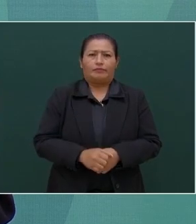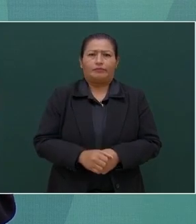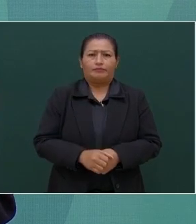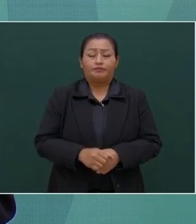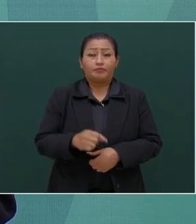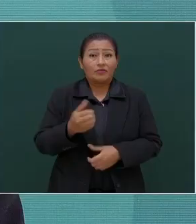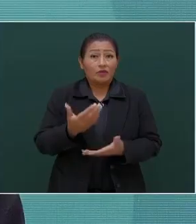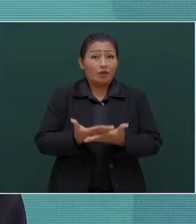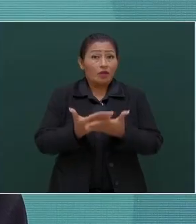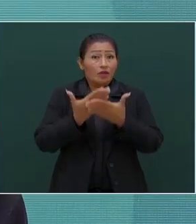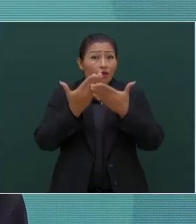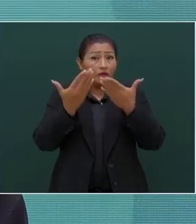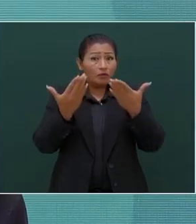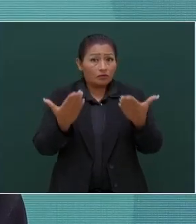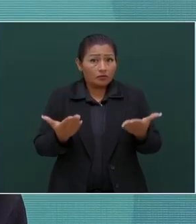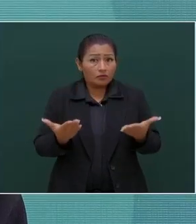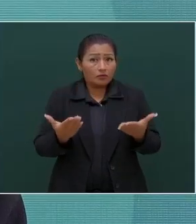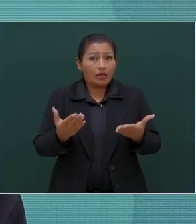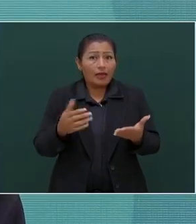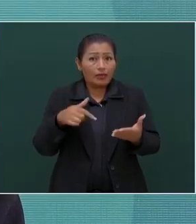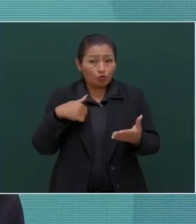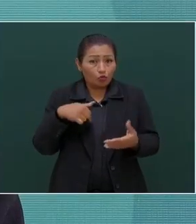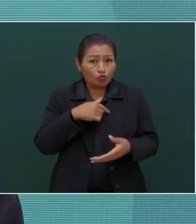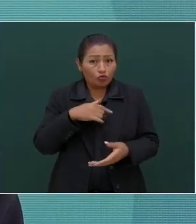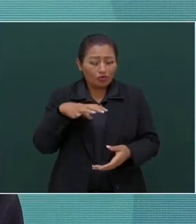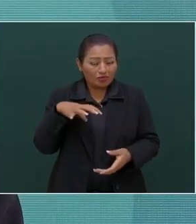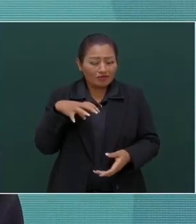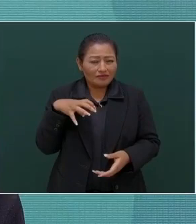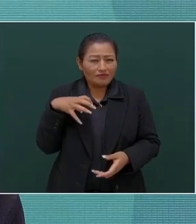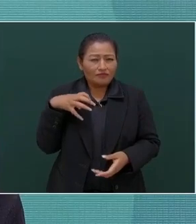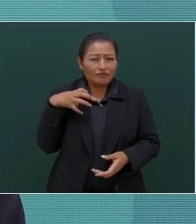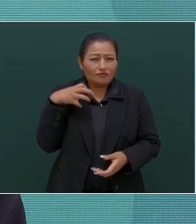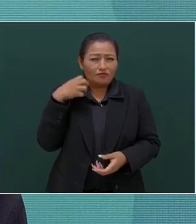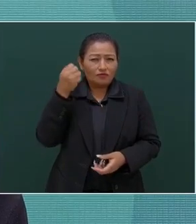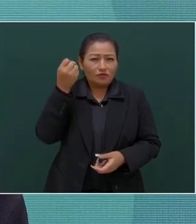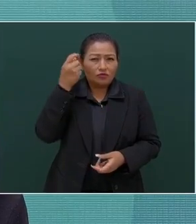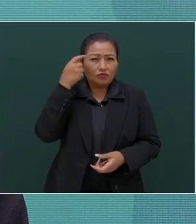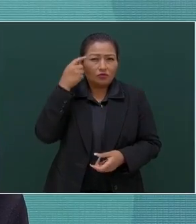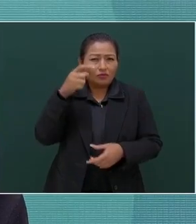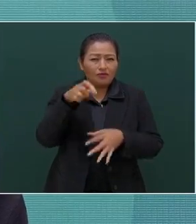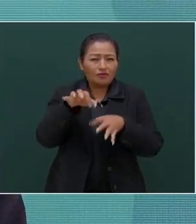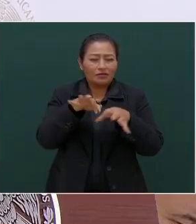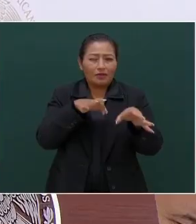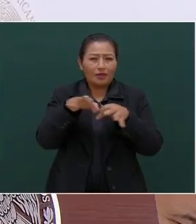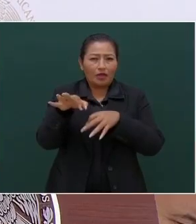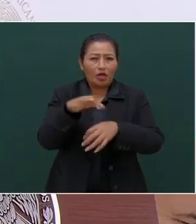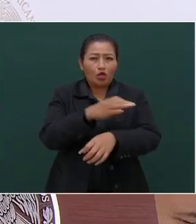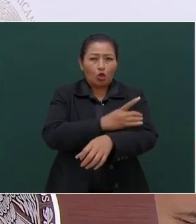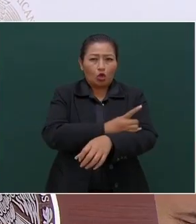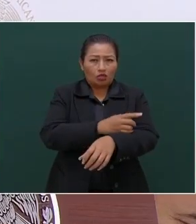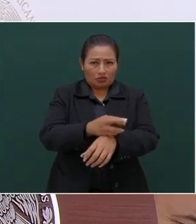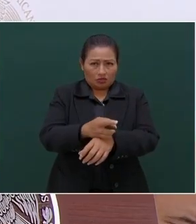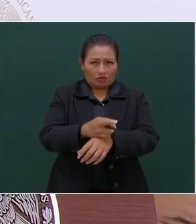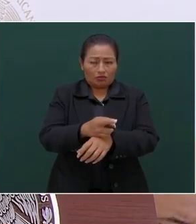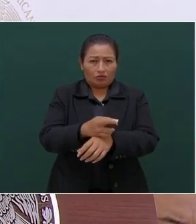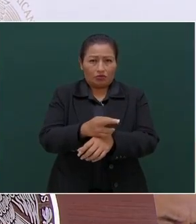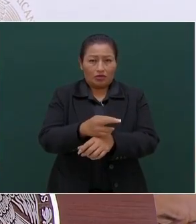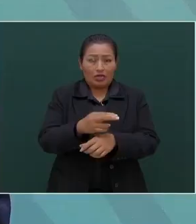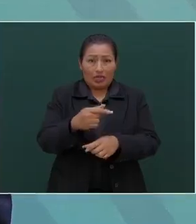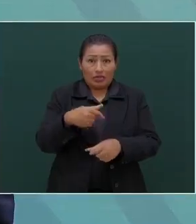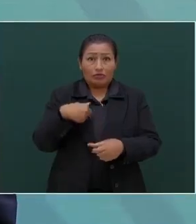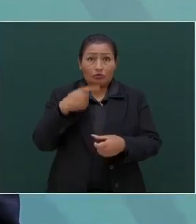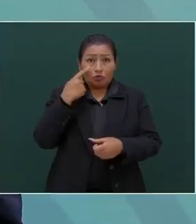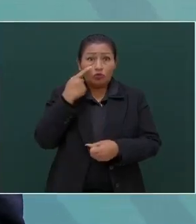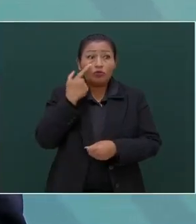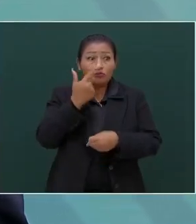y ahora se está haciendo un esfuerzo, se está trabajando de manera coordinada, es notorio